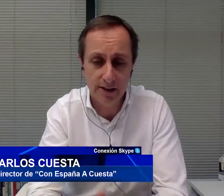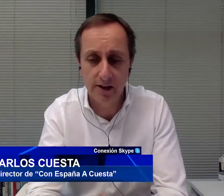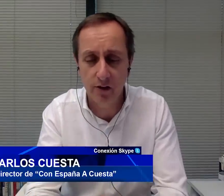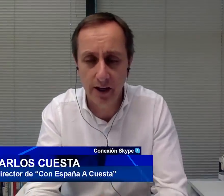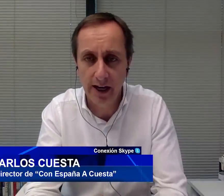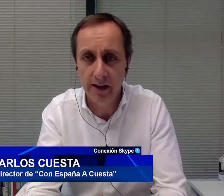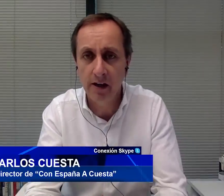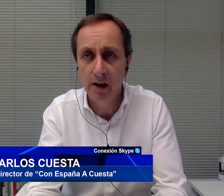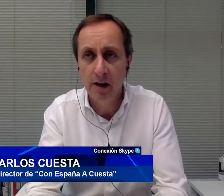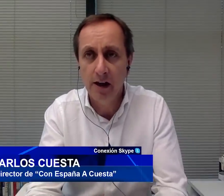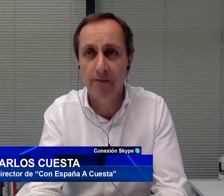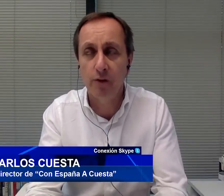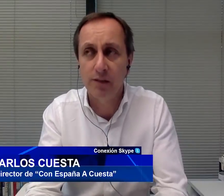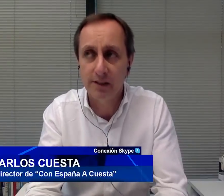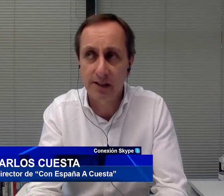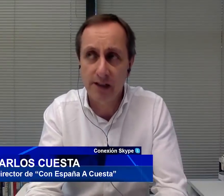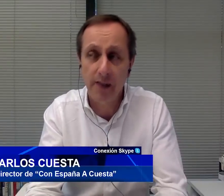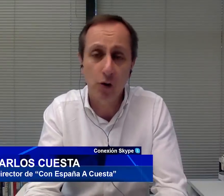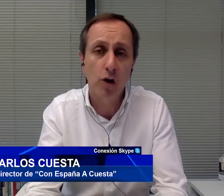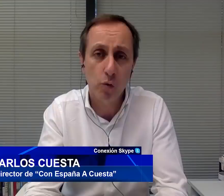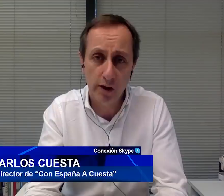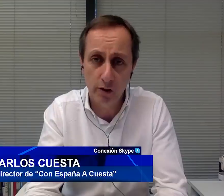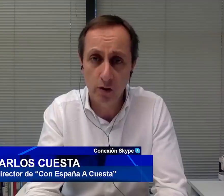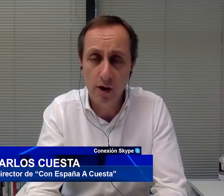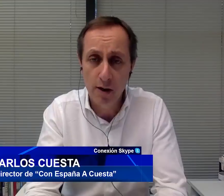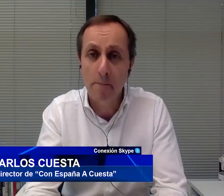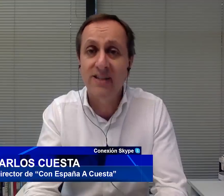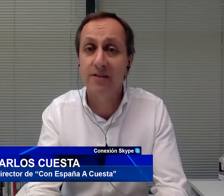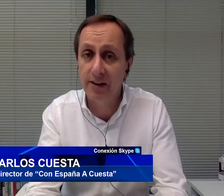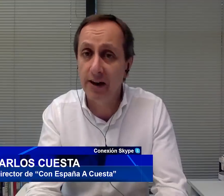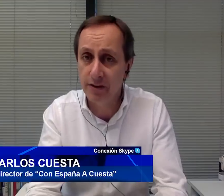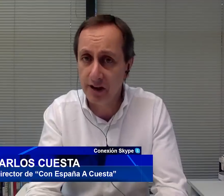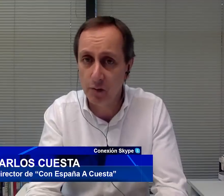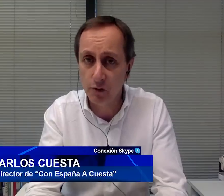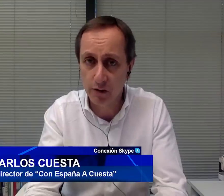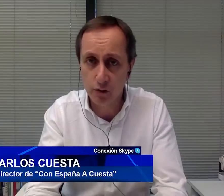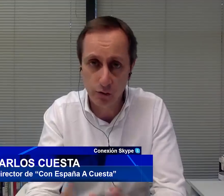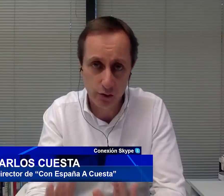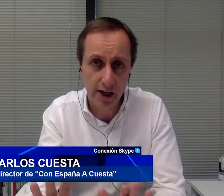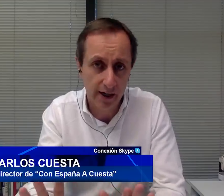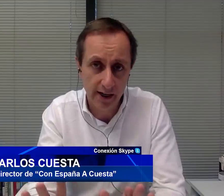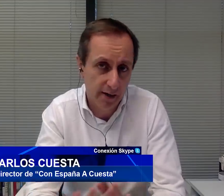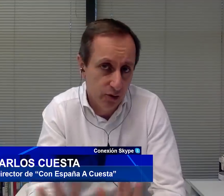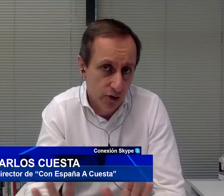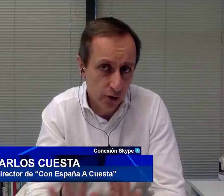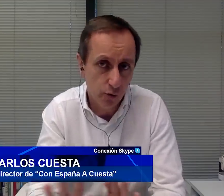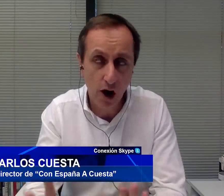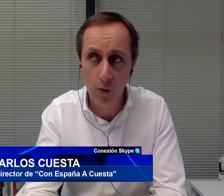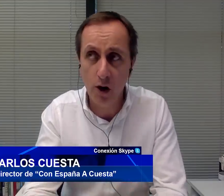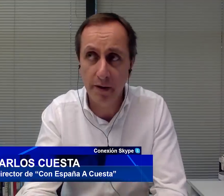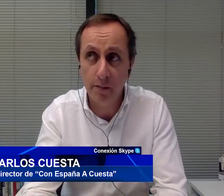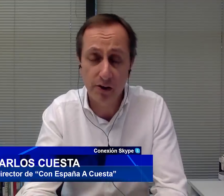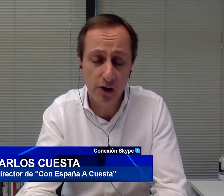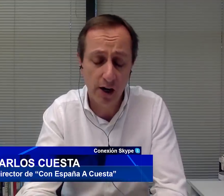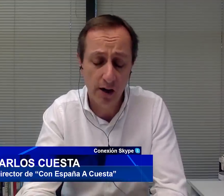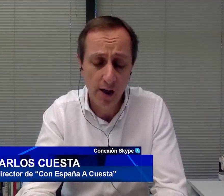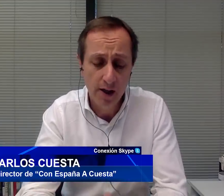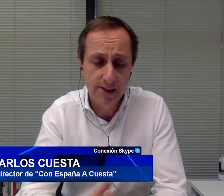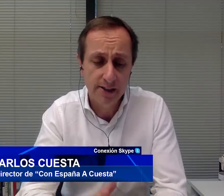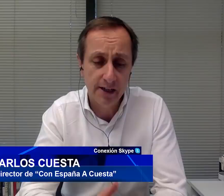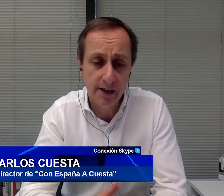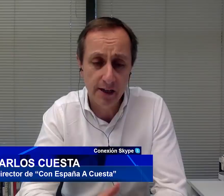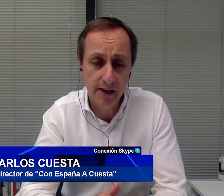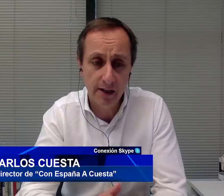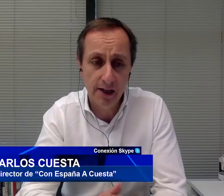Yo tengo la sensación de que hay formas de trasladar lo que ha ocurrido más eficaces que cómo se ha construido esta querella. Esto ya es una opinión personal.